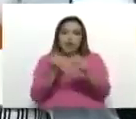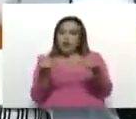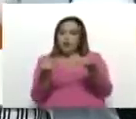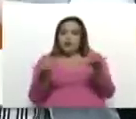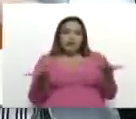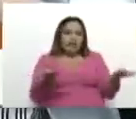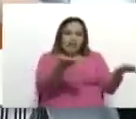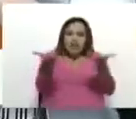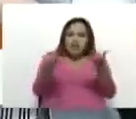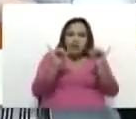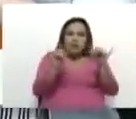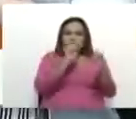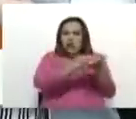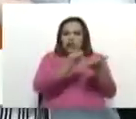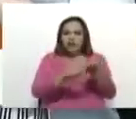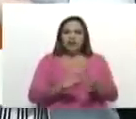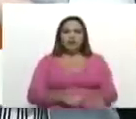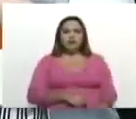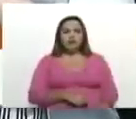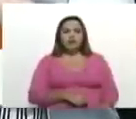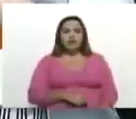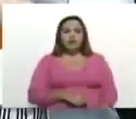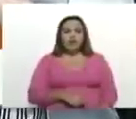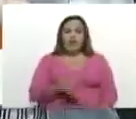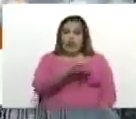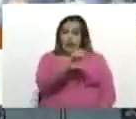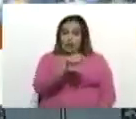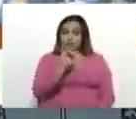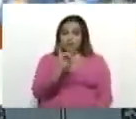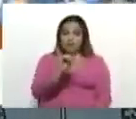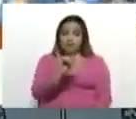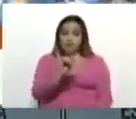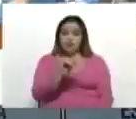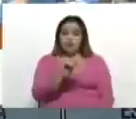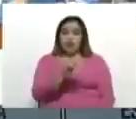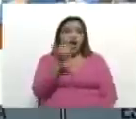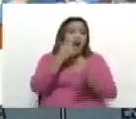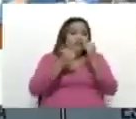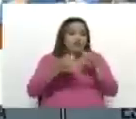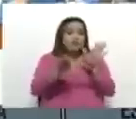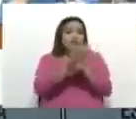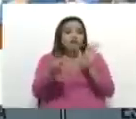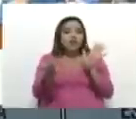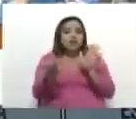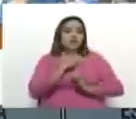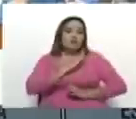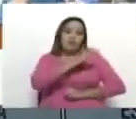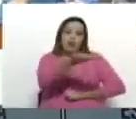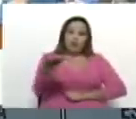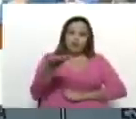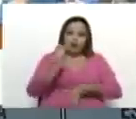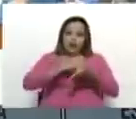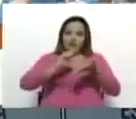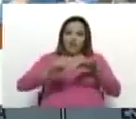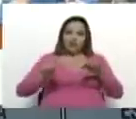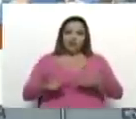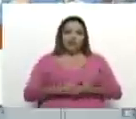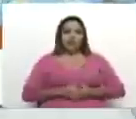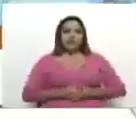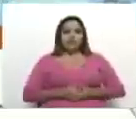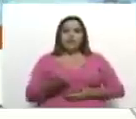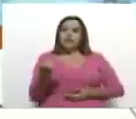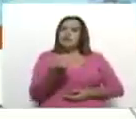economía que ellos mismos escribieron violan las propias leyes que ellos mismos escribieron si solamente